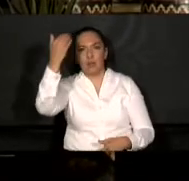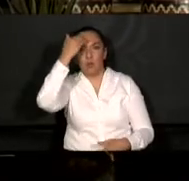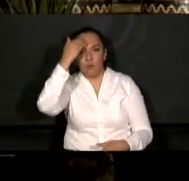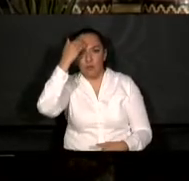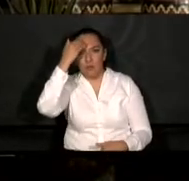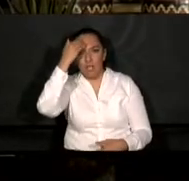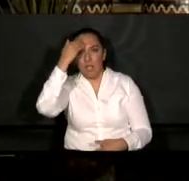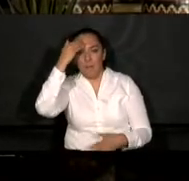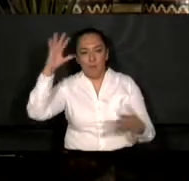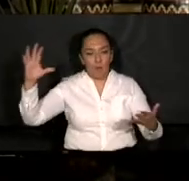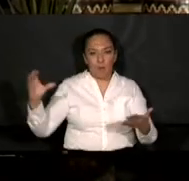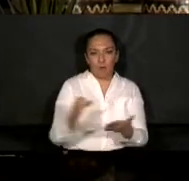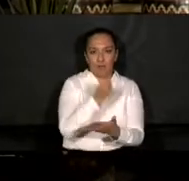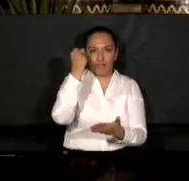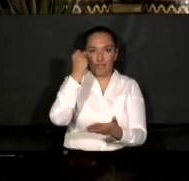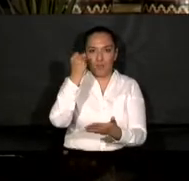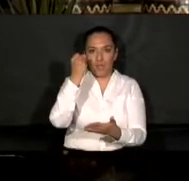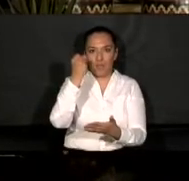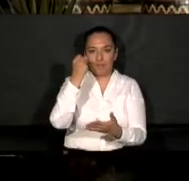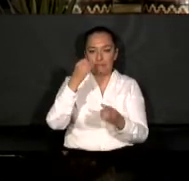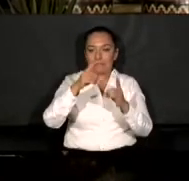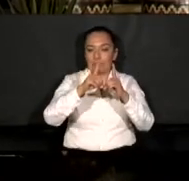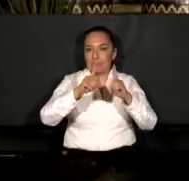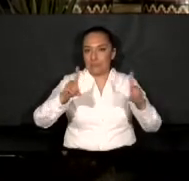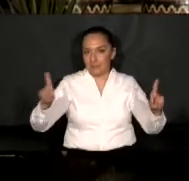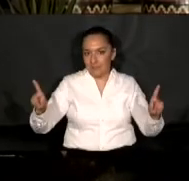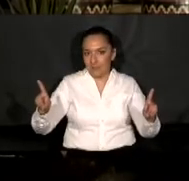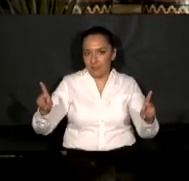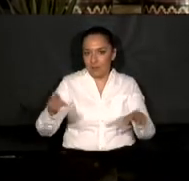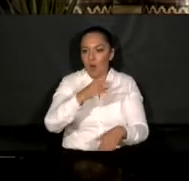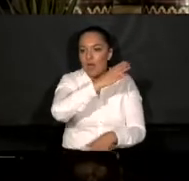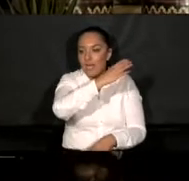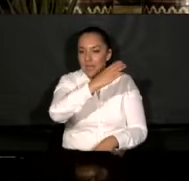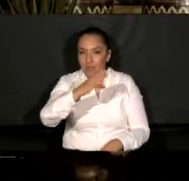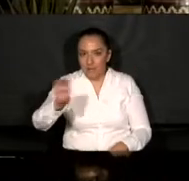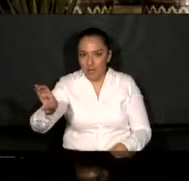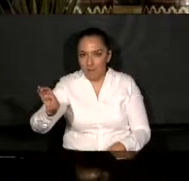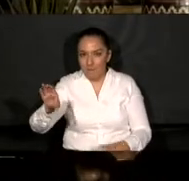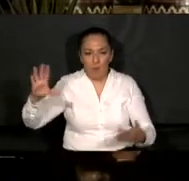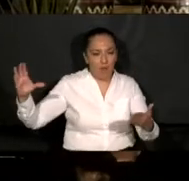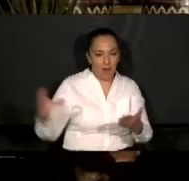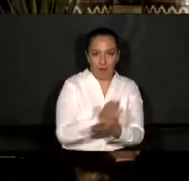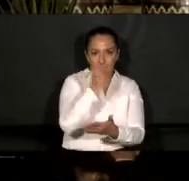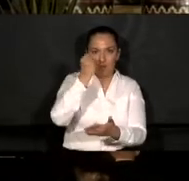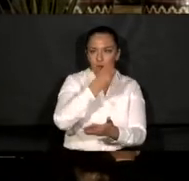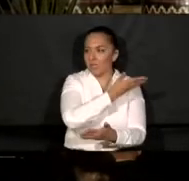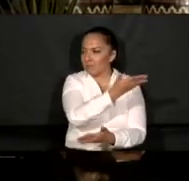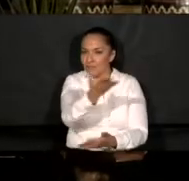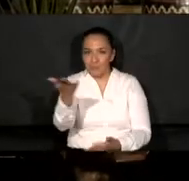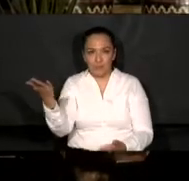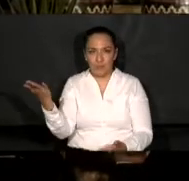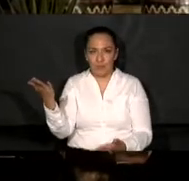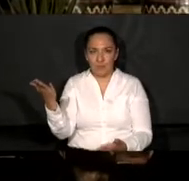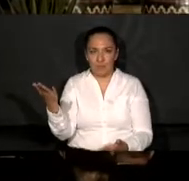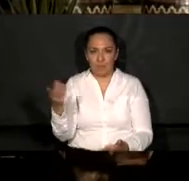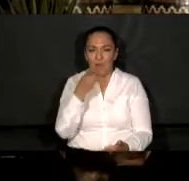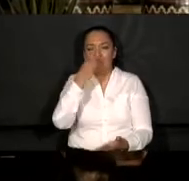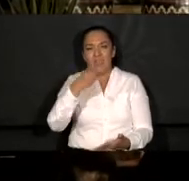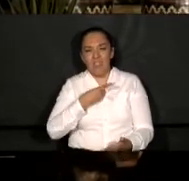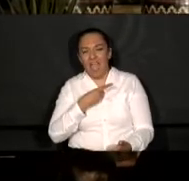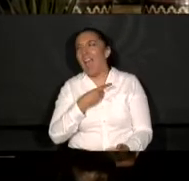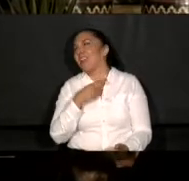los vencedores del desierto. Los vencedores del desierto. No me digan que no podemos